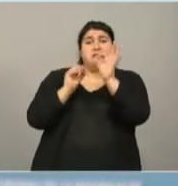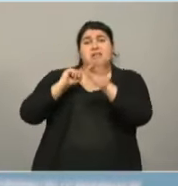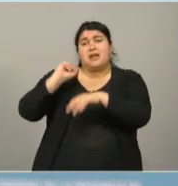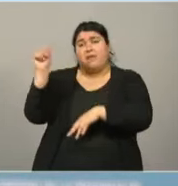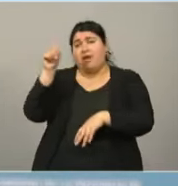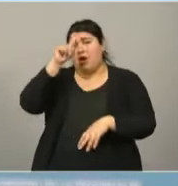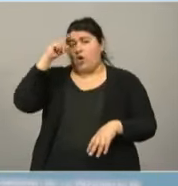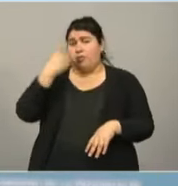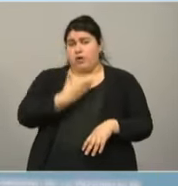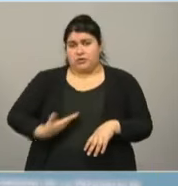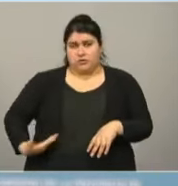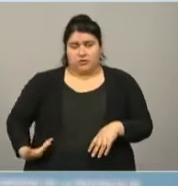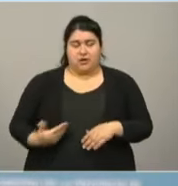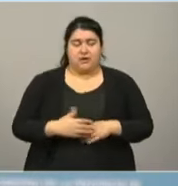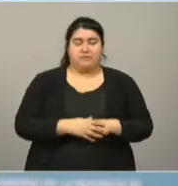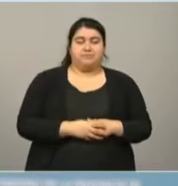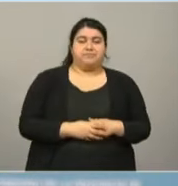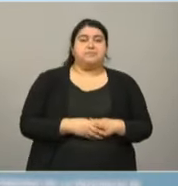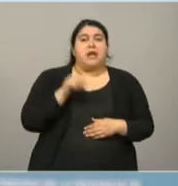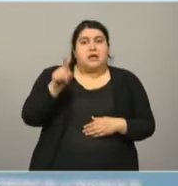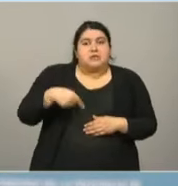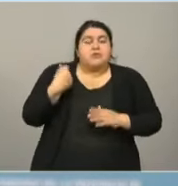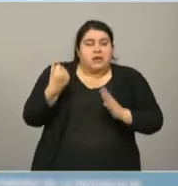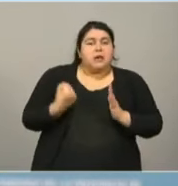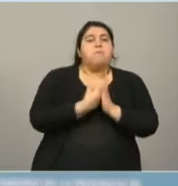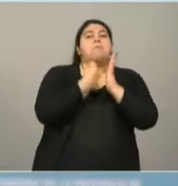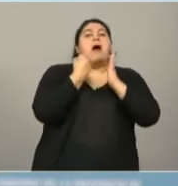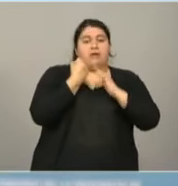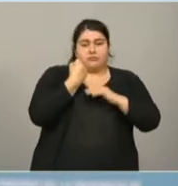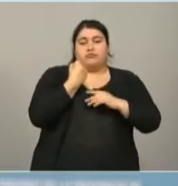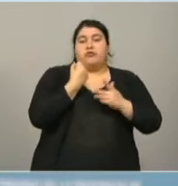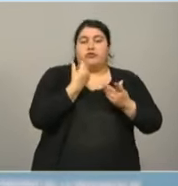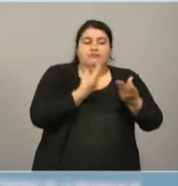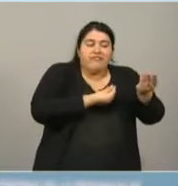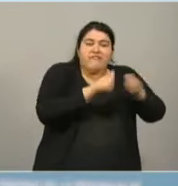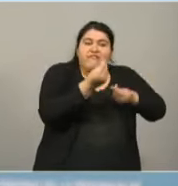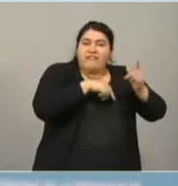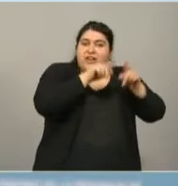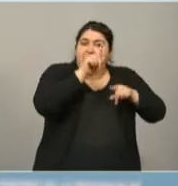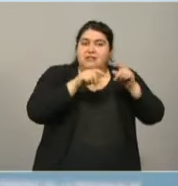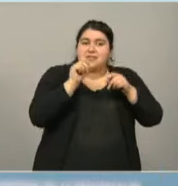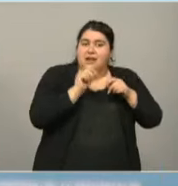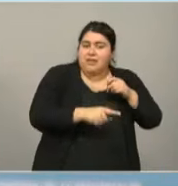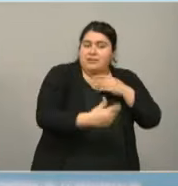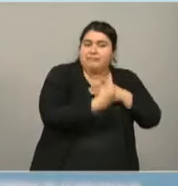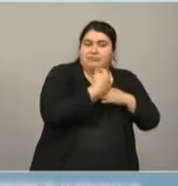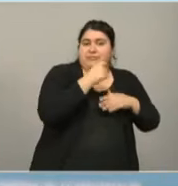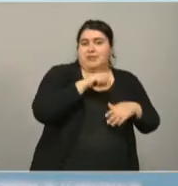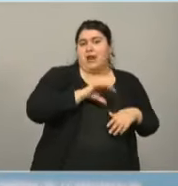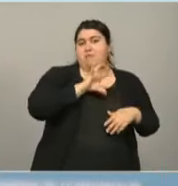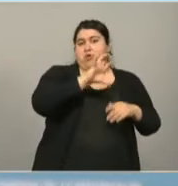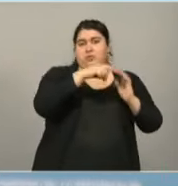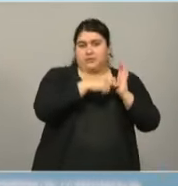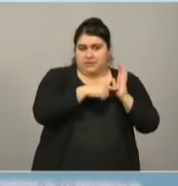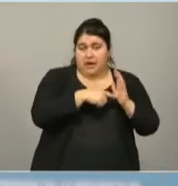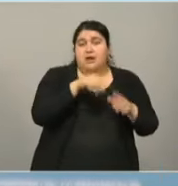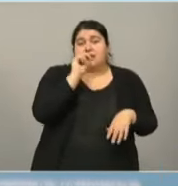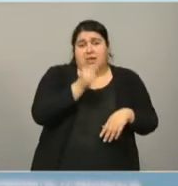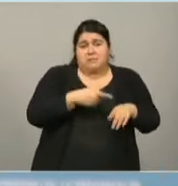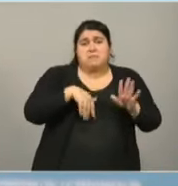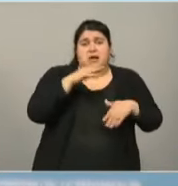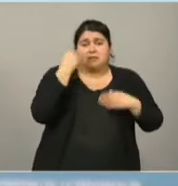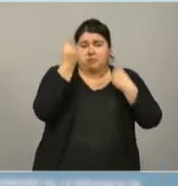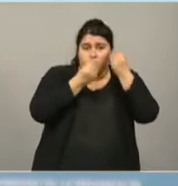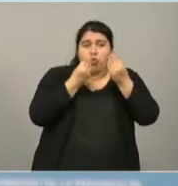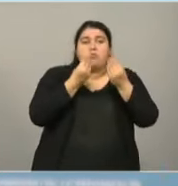el gobierno nacional esto repercute en las finanzas de la provincia lo que más nos preocupa es